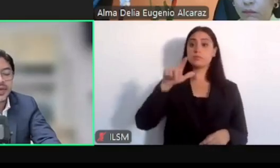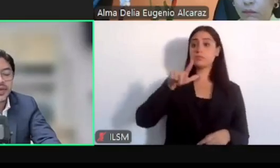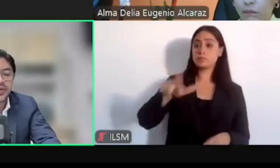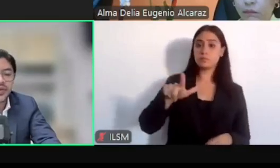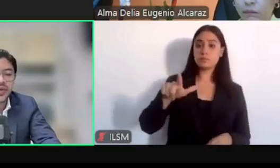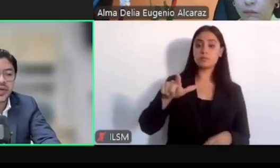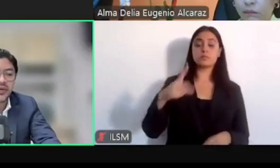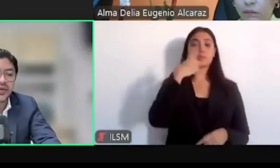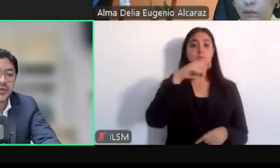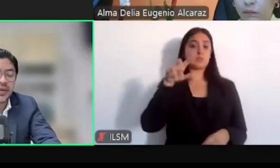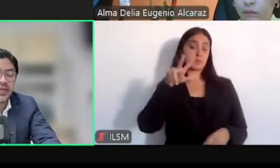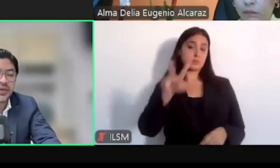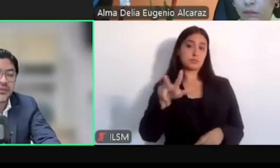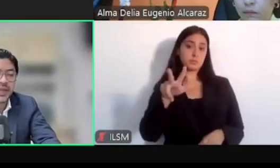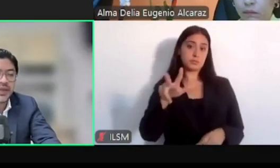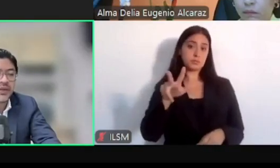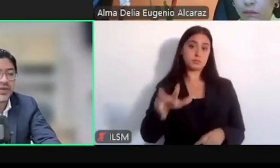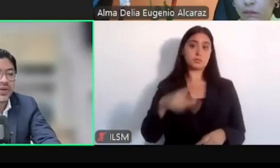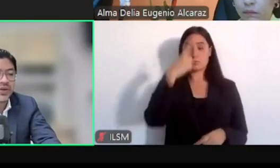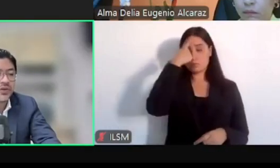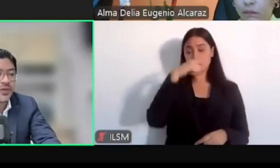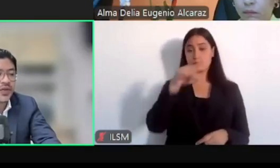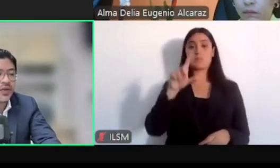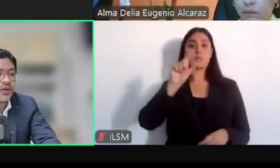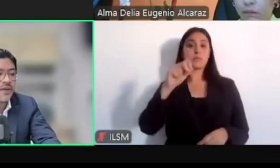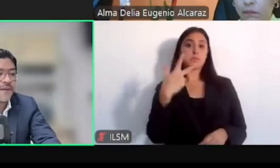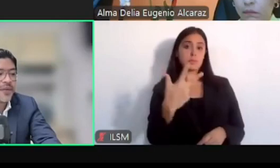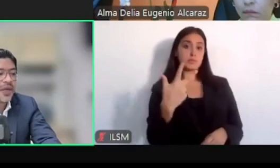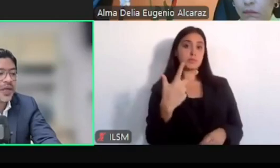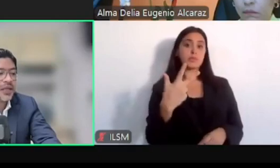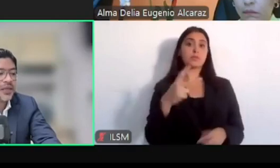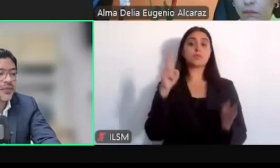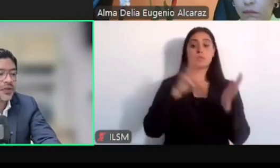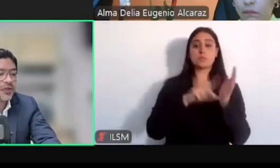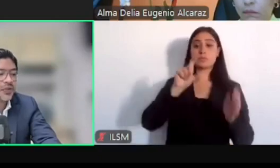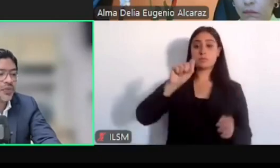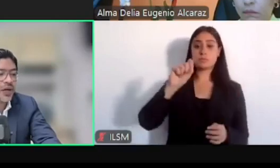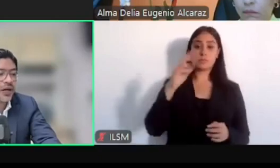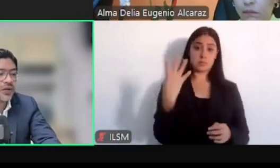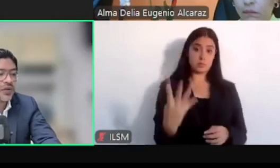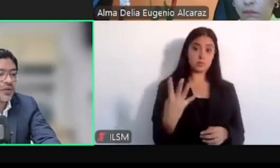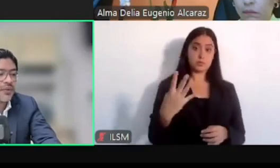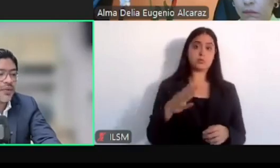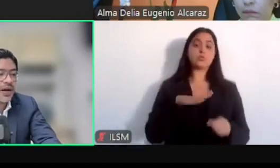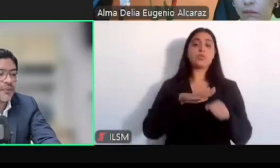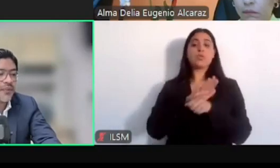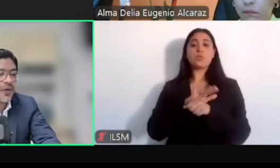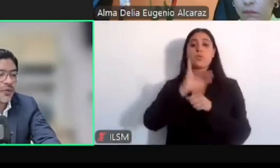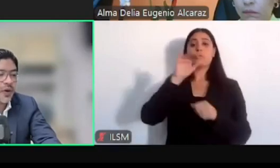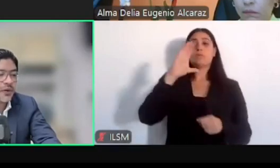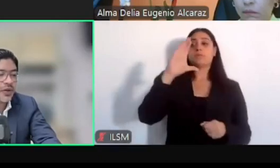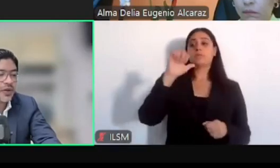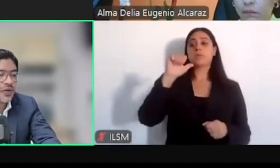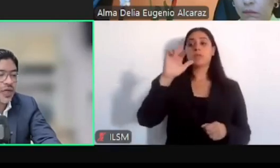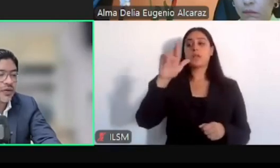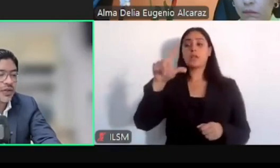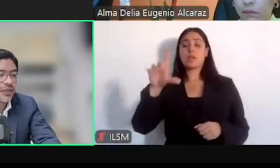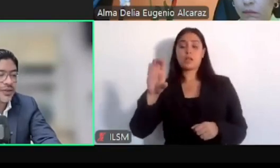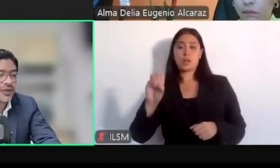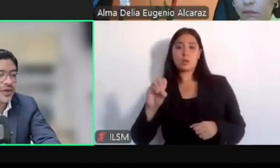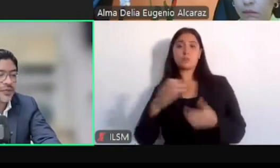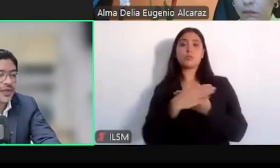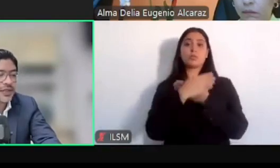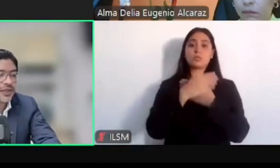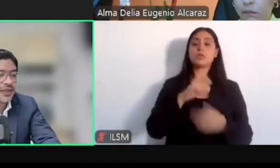118 y el recurso de apelación 28 de 2024 interpuestos por Carlos Ocampo campo y movimiento ciudadano a